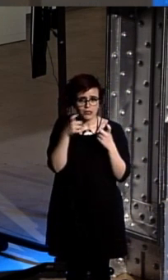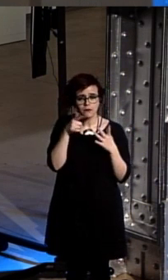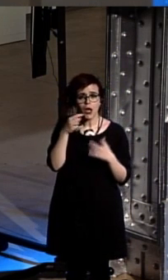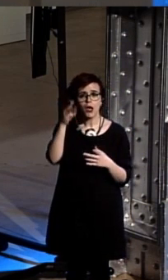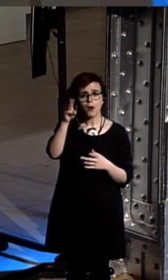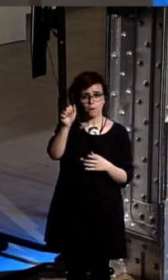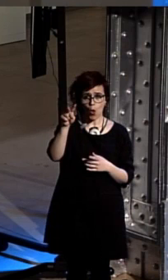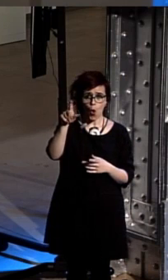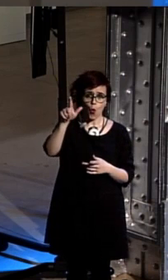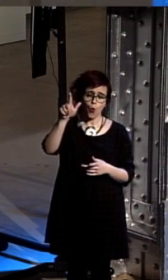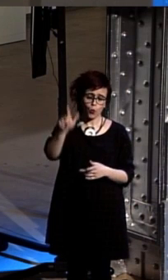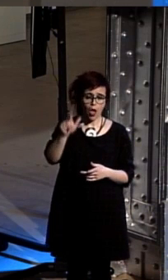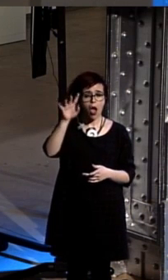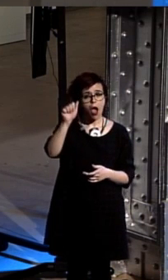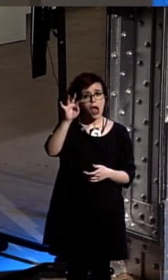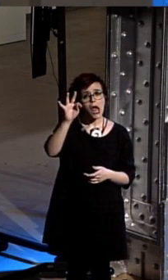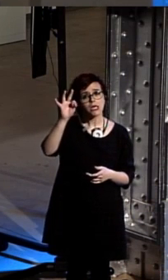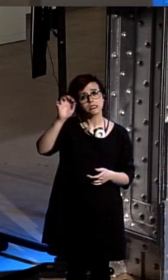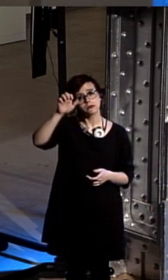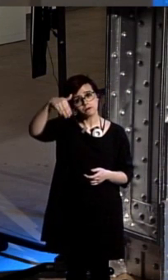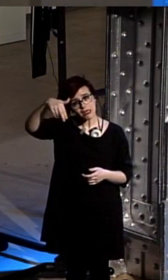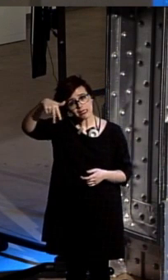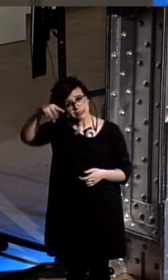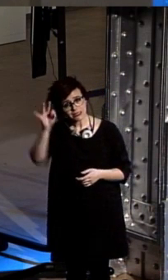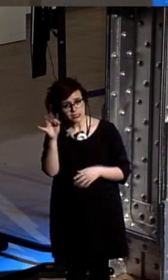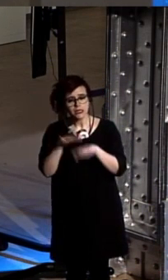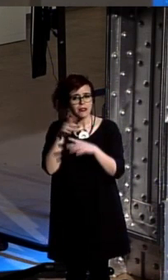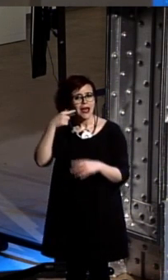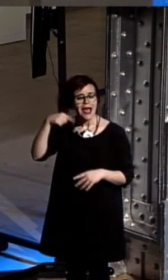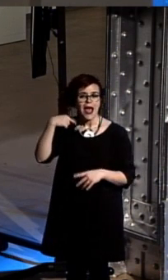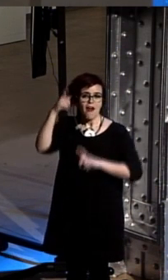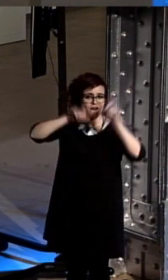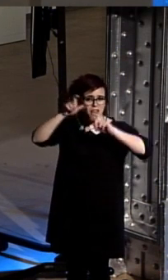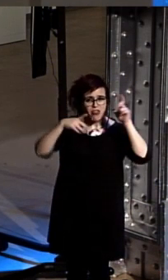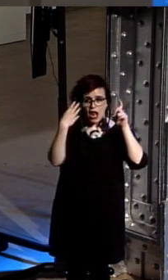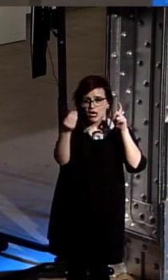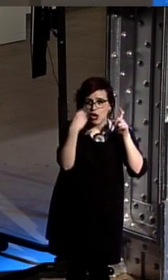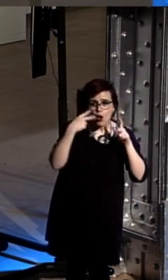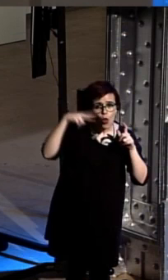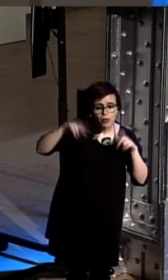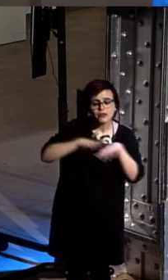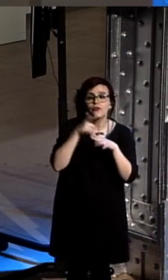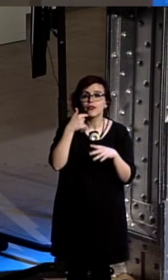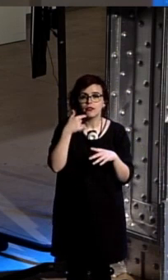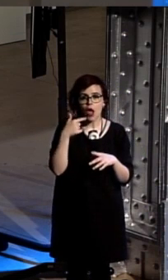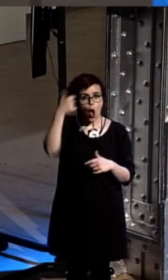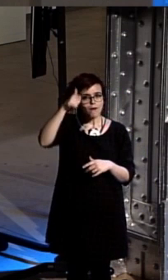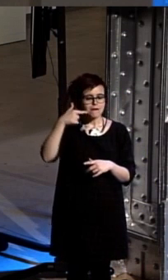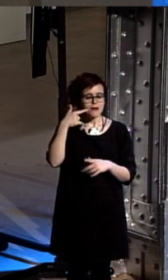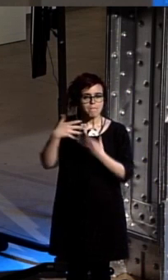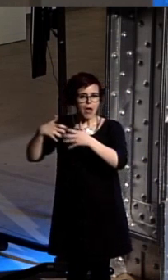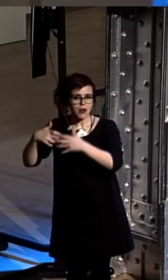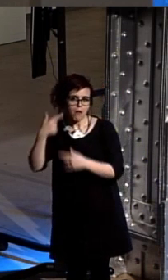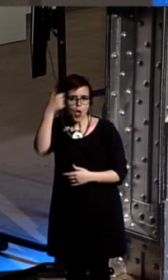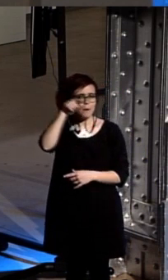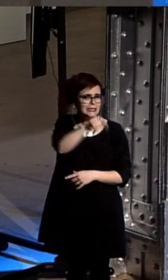Paul Ekman dice que sus reconocimientos faciales son mucho mejores que los realizados por una máquina. Y las